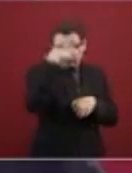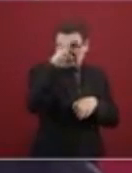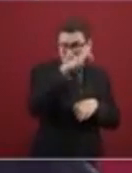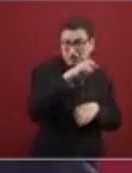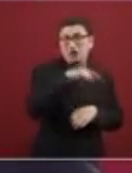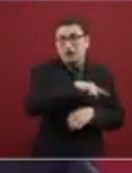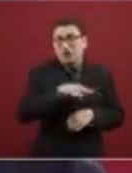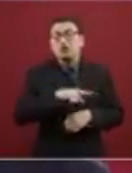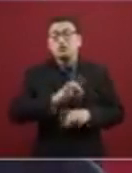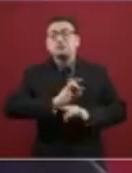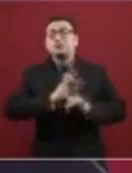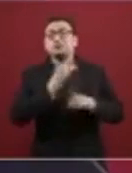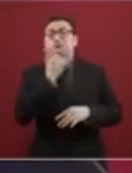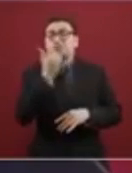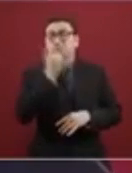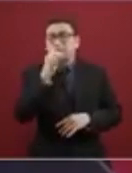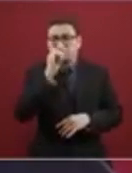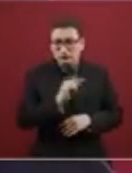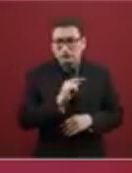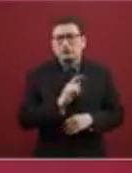Y se equivocan, entre otras cosas,